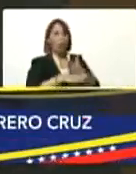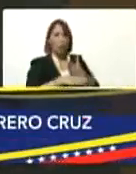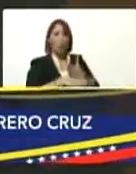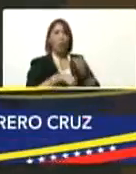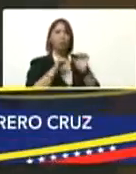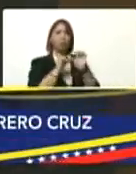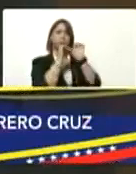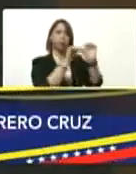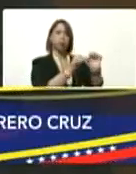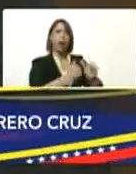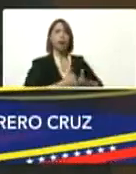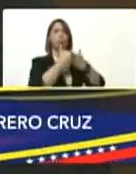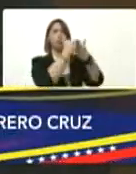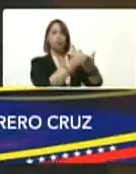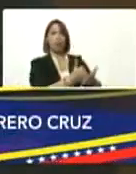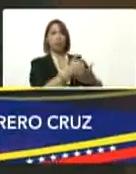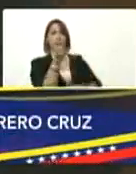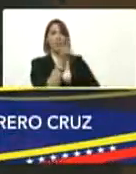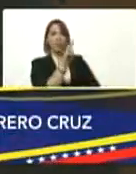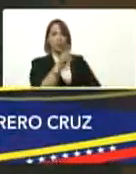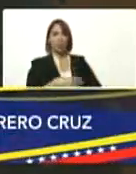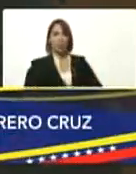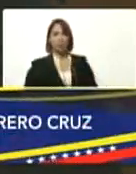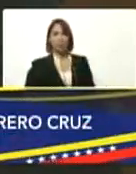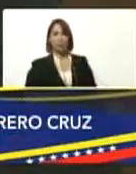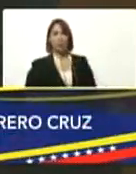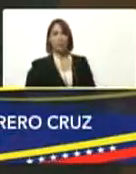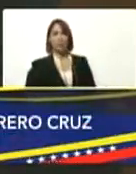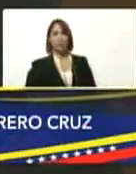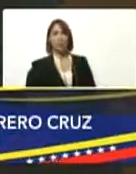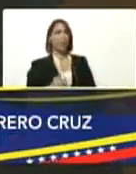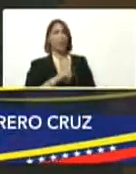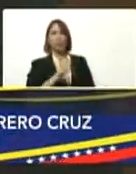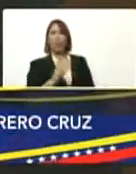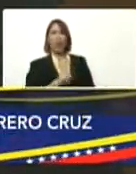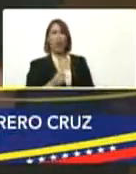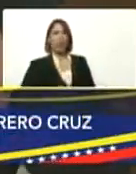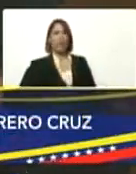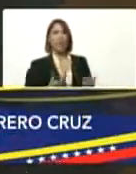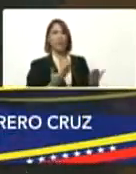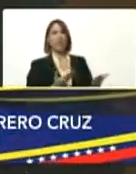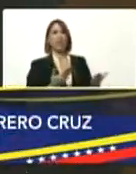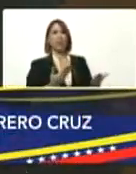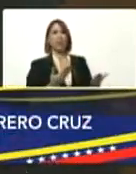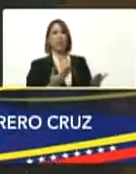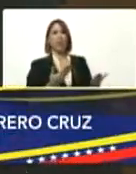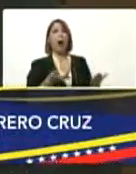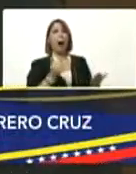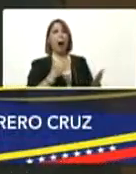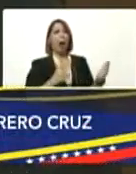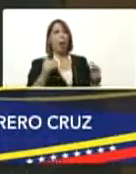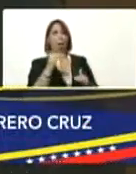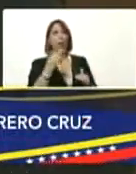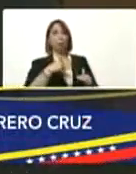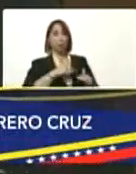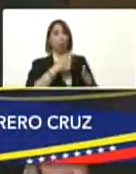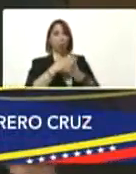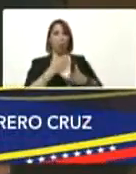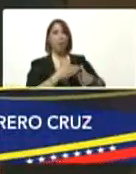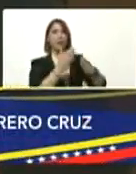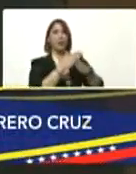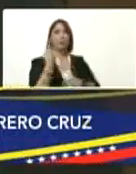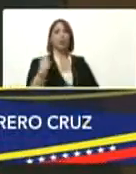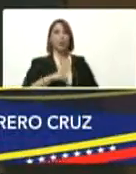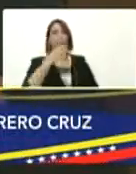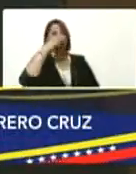cooperando con Venezuela y no ofreciendo lo que nos sobre, sino compartiendo lo que tenemos. Y